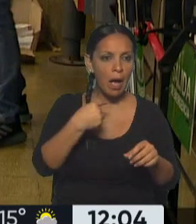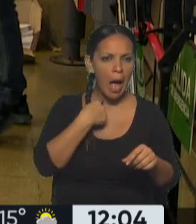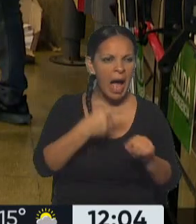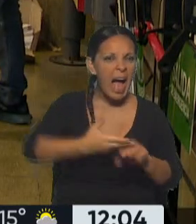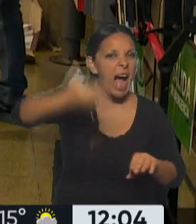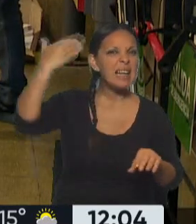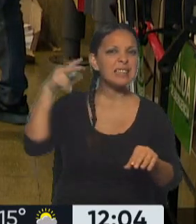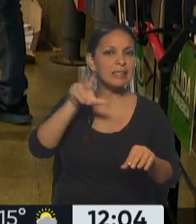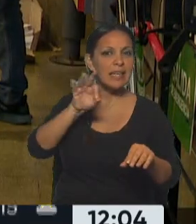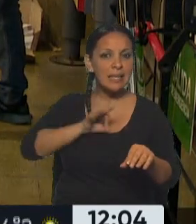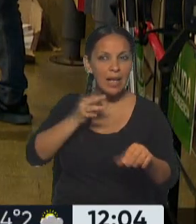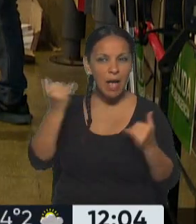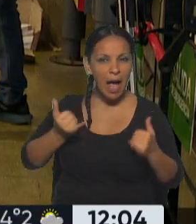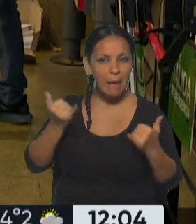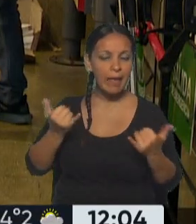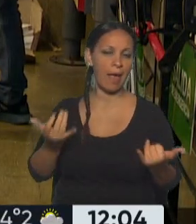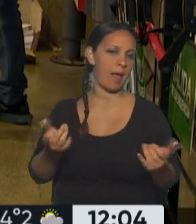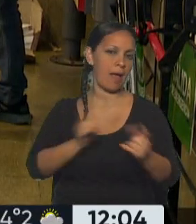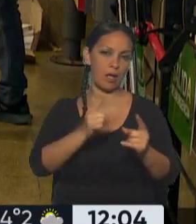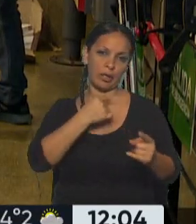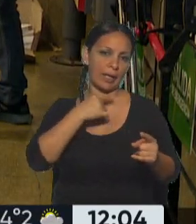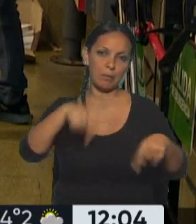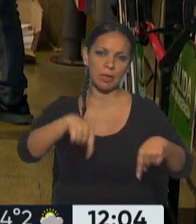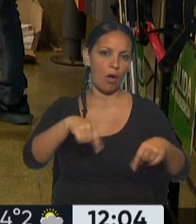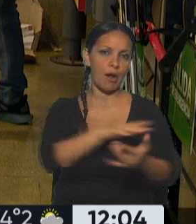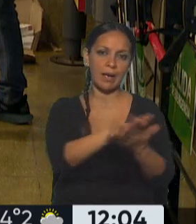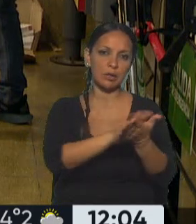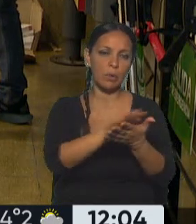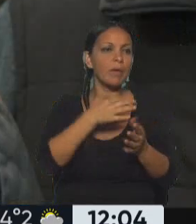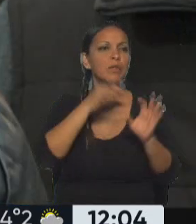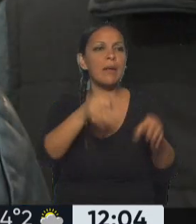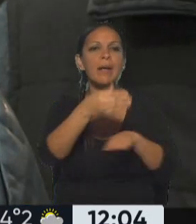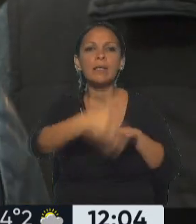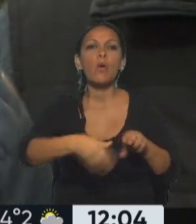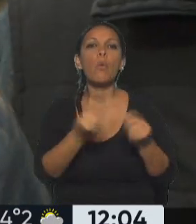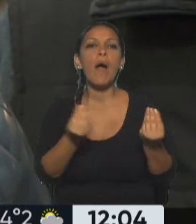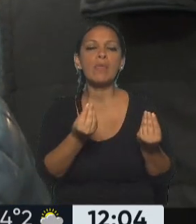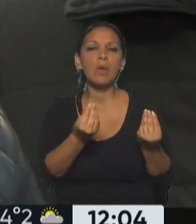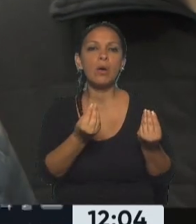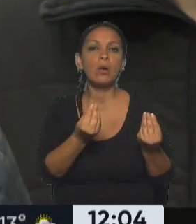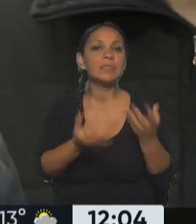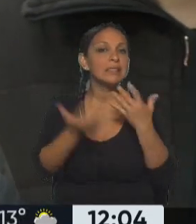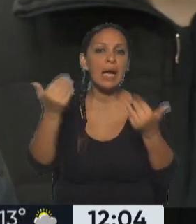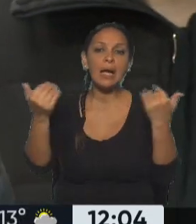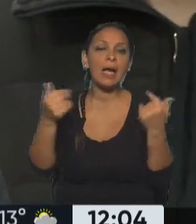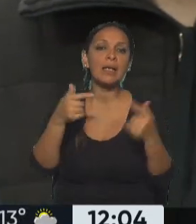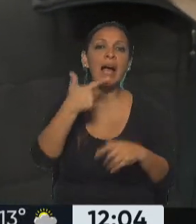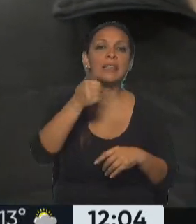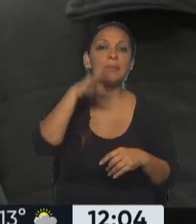y queremos que de una vez por todas se resuelva, saber cuándo esto se va a terminar, cuándo van a sacar todas las bestias de subte, que sabemos que